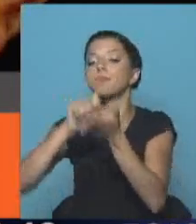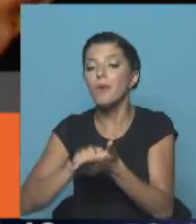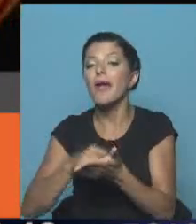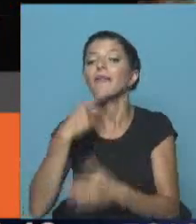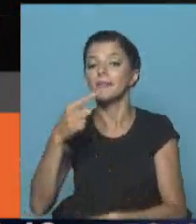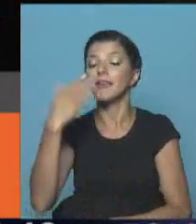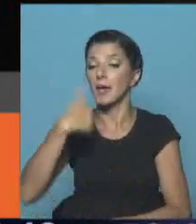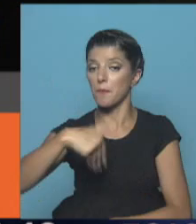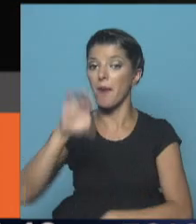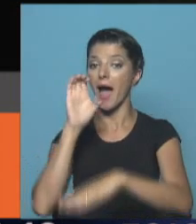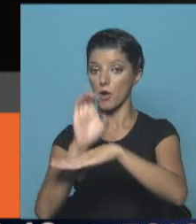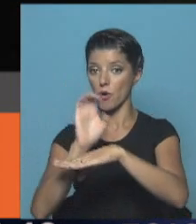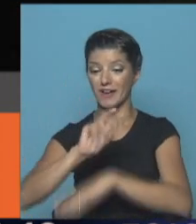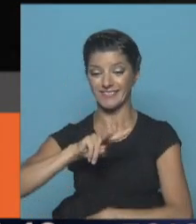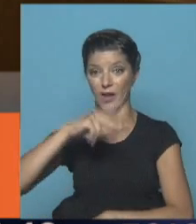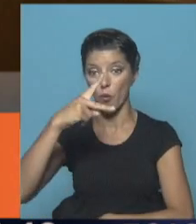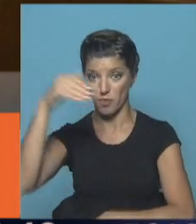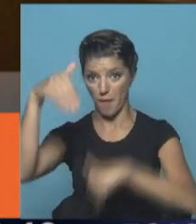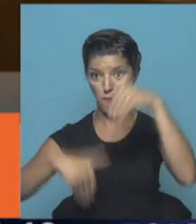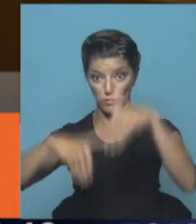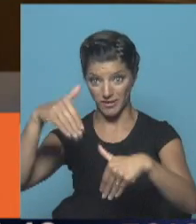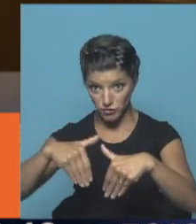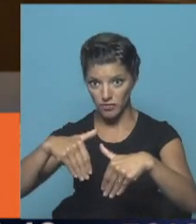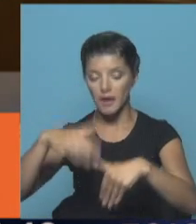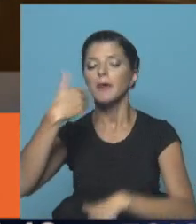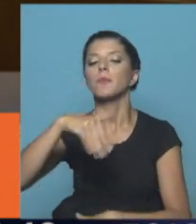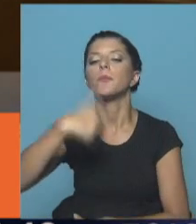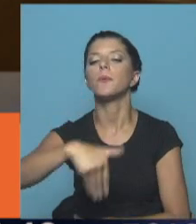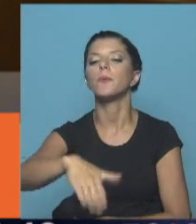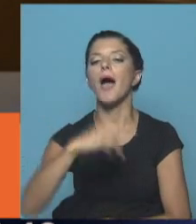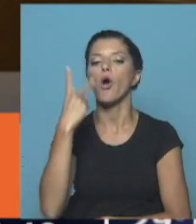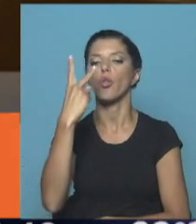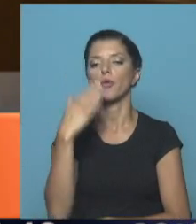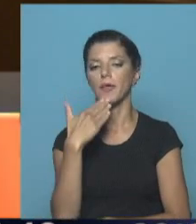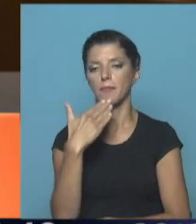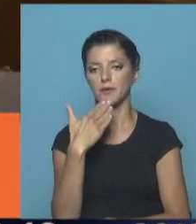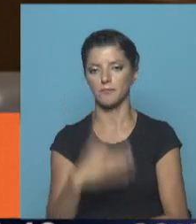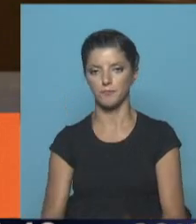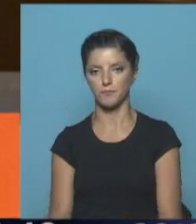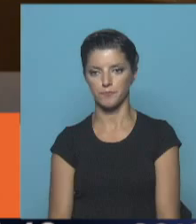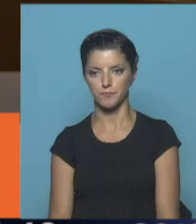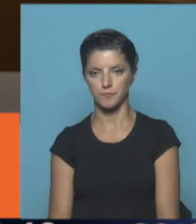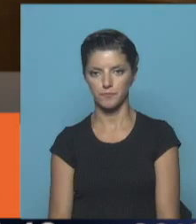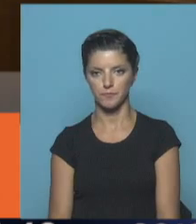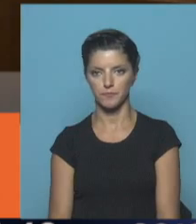para Ecuador una segunda vuelta electoral a concretarse el 2 de abril.